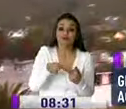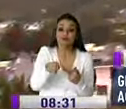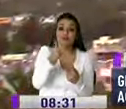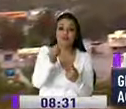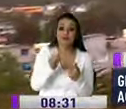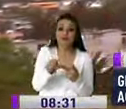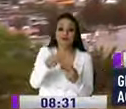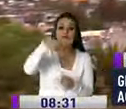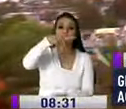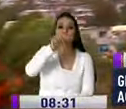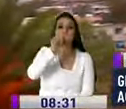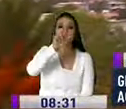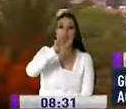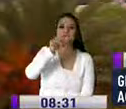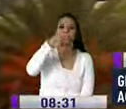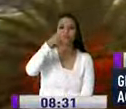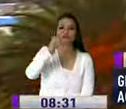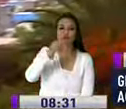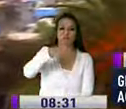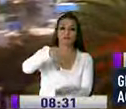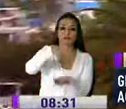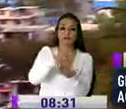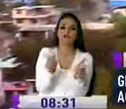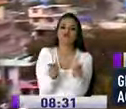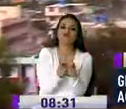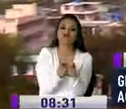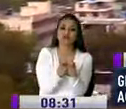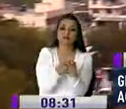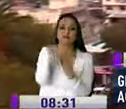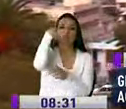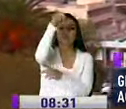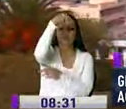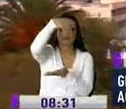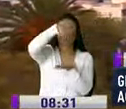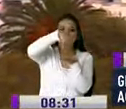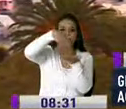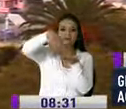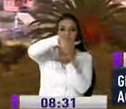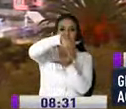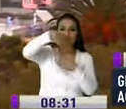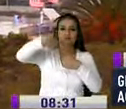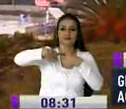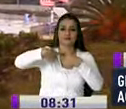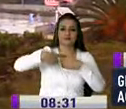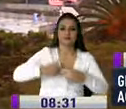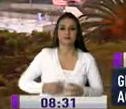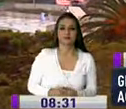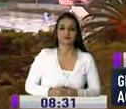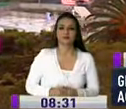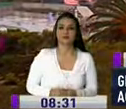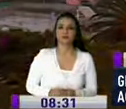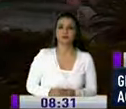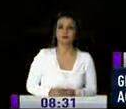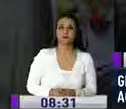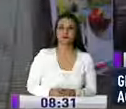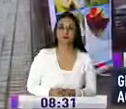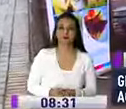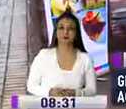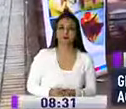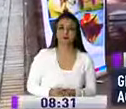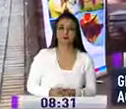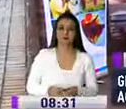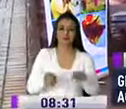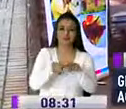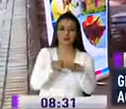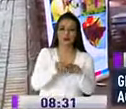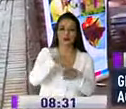encuentra Perucho, una pequeña parroquia ubicada en la zona norcentral del distrito metropolitano de Quito. Aquí, como en las otras